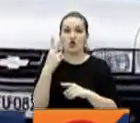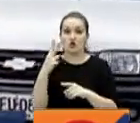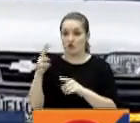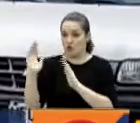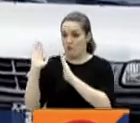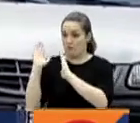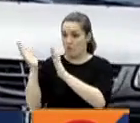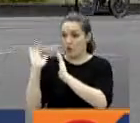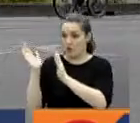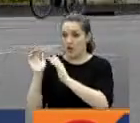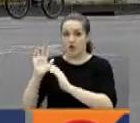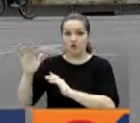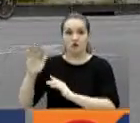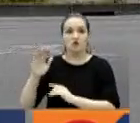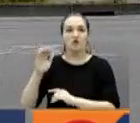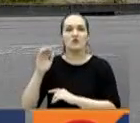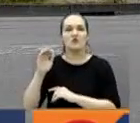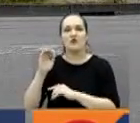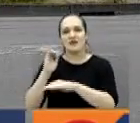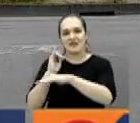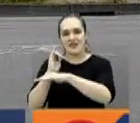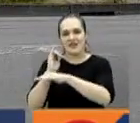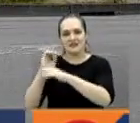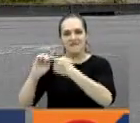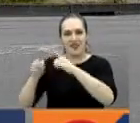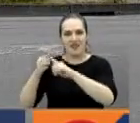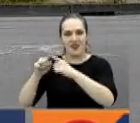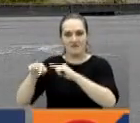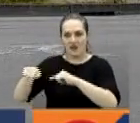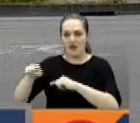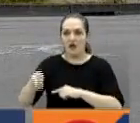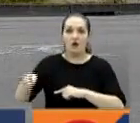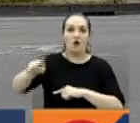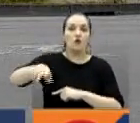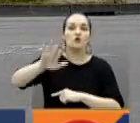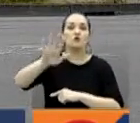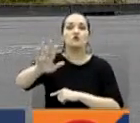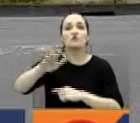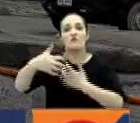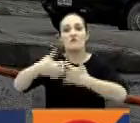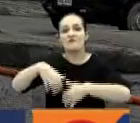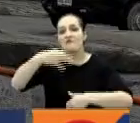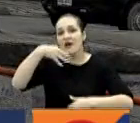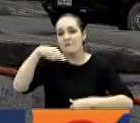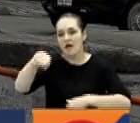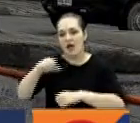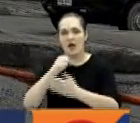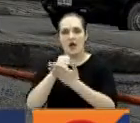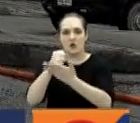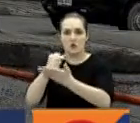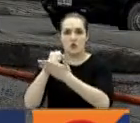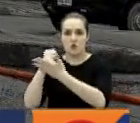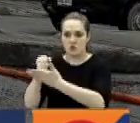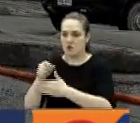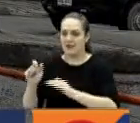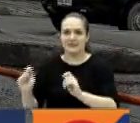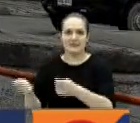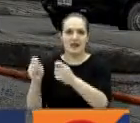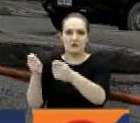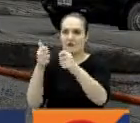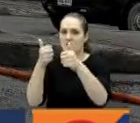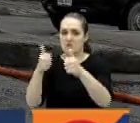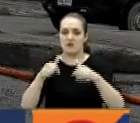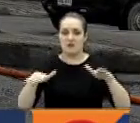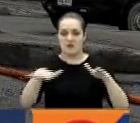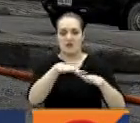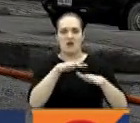una de la Iglesia Filadelfia y la otra de Eurofarma. Afortunadamente, Eurofarma, sin ninguna novedad,